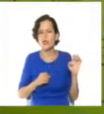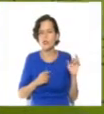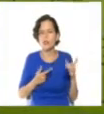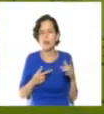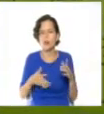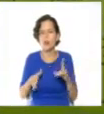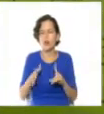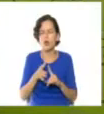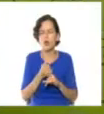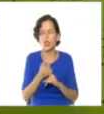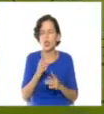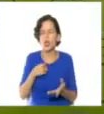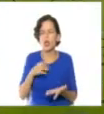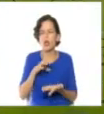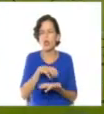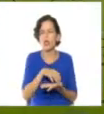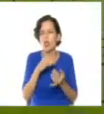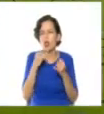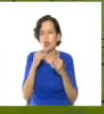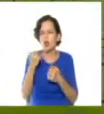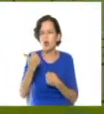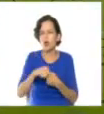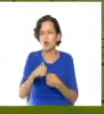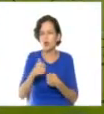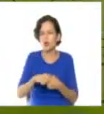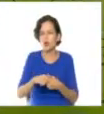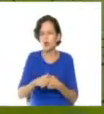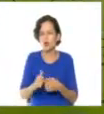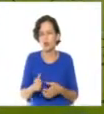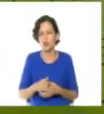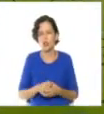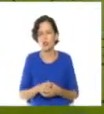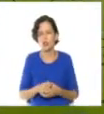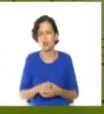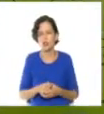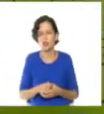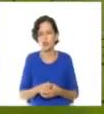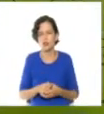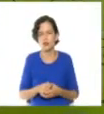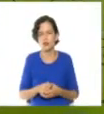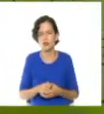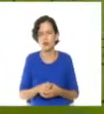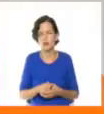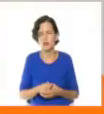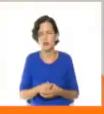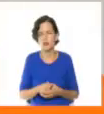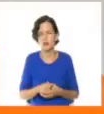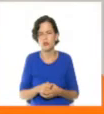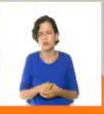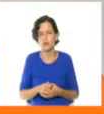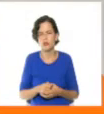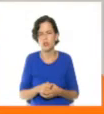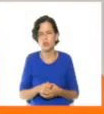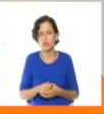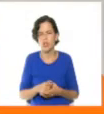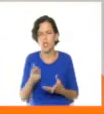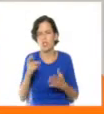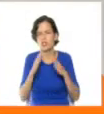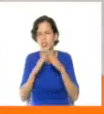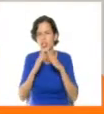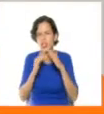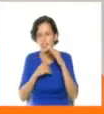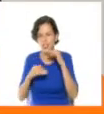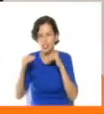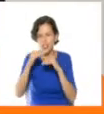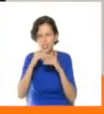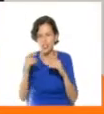muy reconocida la parte de la Guajira venezolana y esos palafitos que tanto nos agrada,